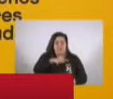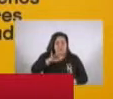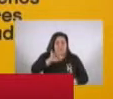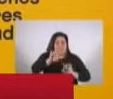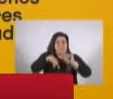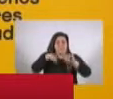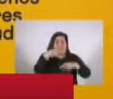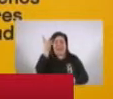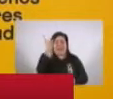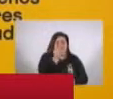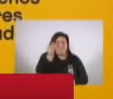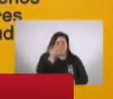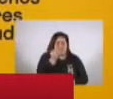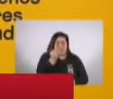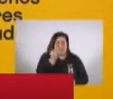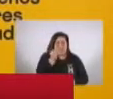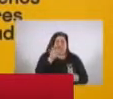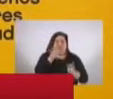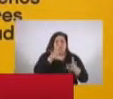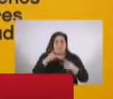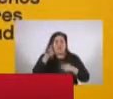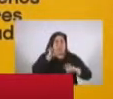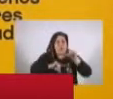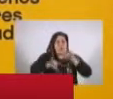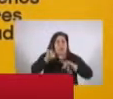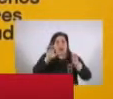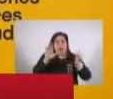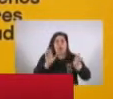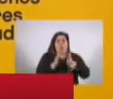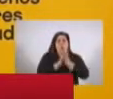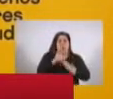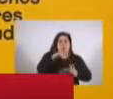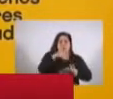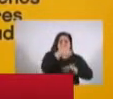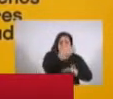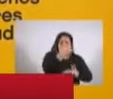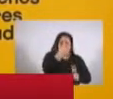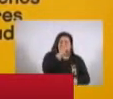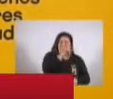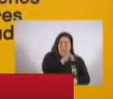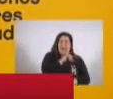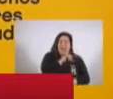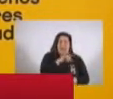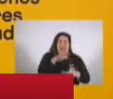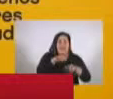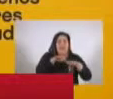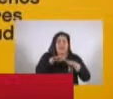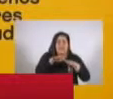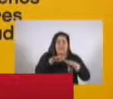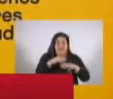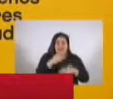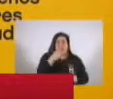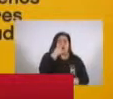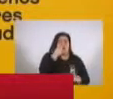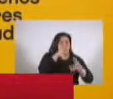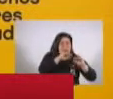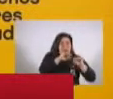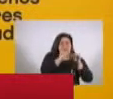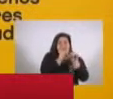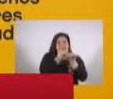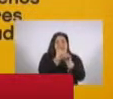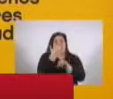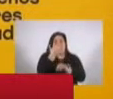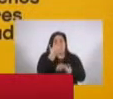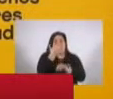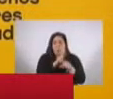que traducidos a hoy son casi 100 mil, representó un recorte muy grande. Inesperado además porque no lo tenía contemplado el